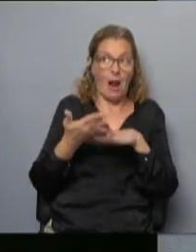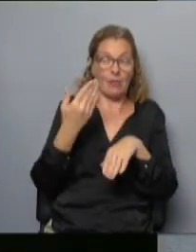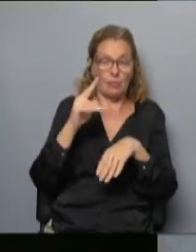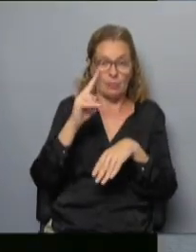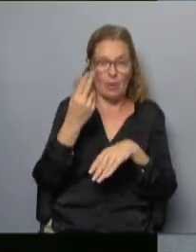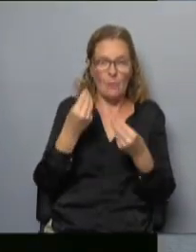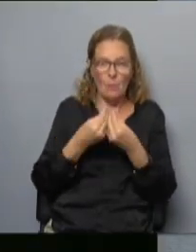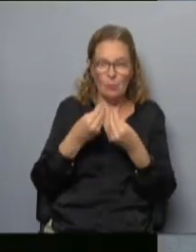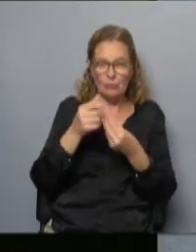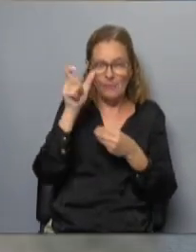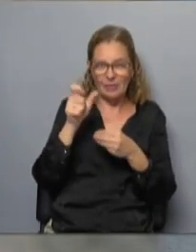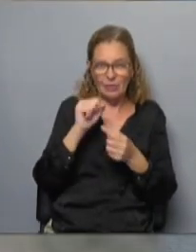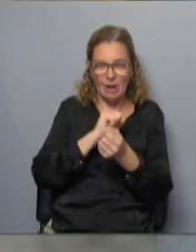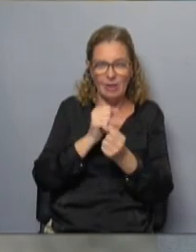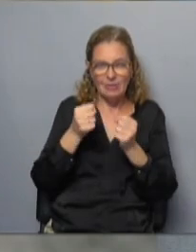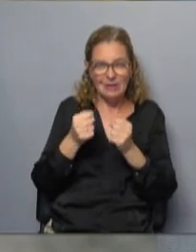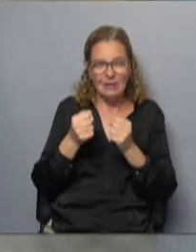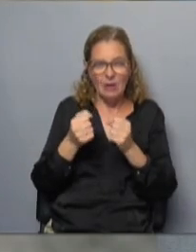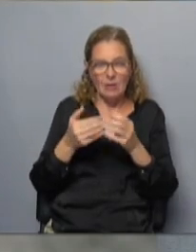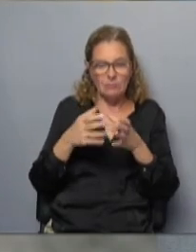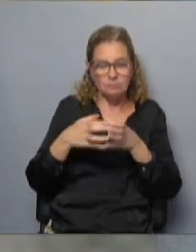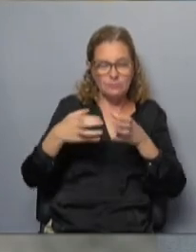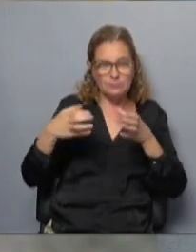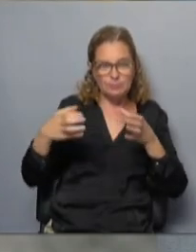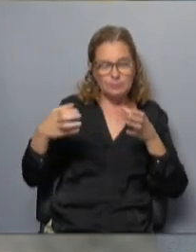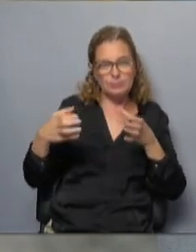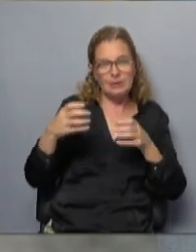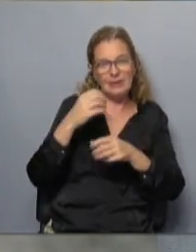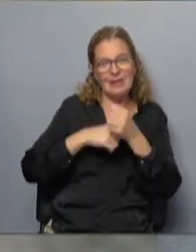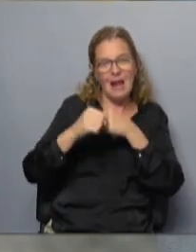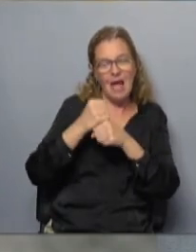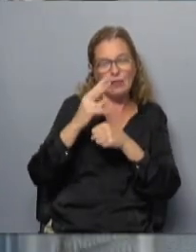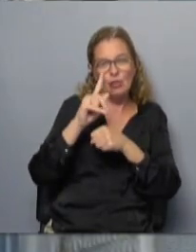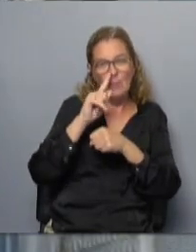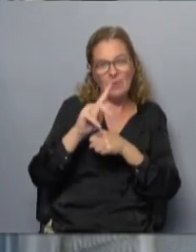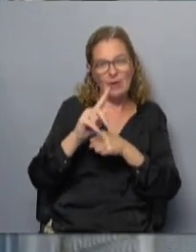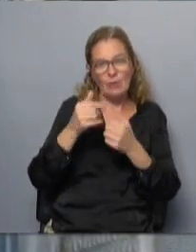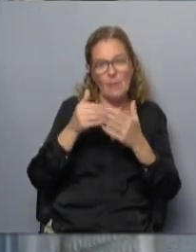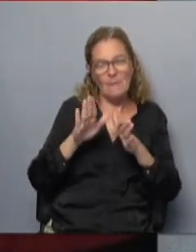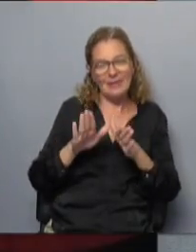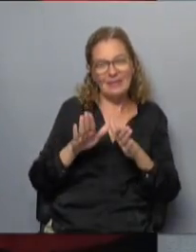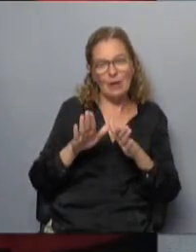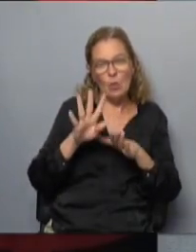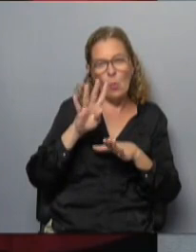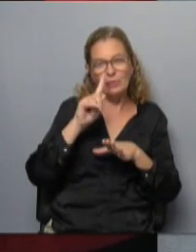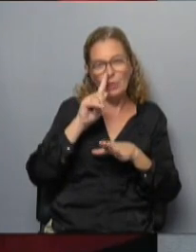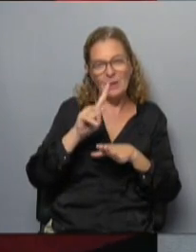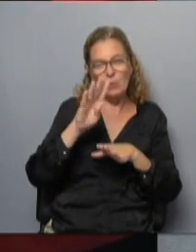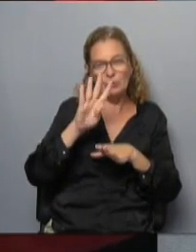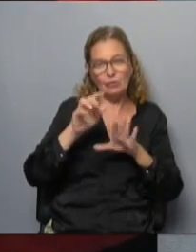cantidad de personas privadas de libertad crece de forma casi constante desde el año 2000 a principios de siglo eran cuatro mil